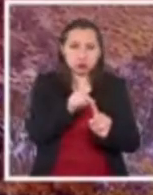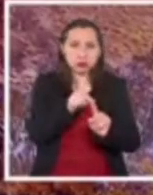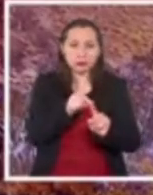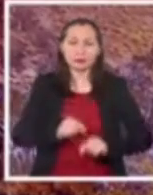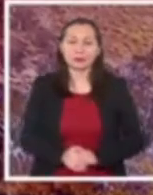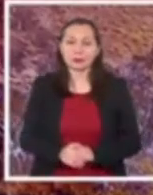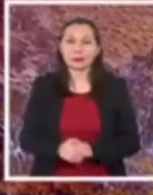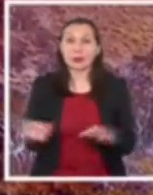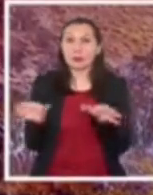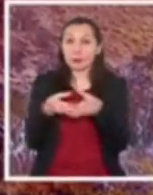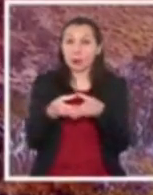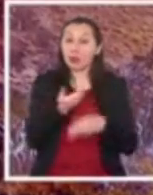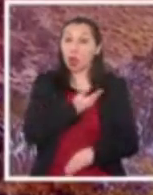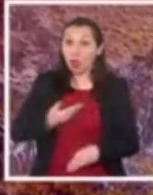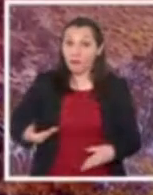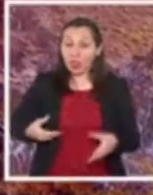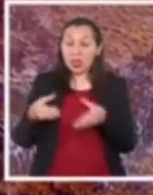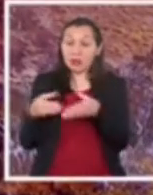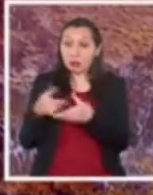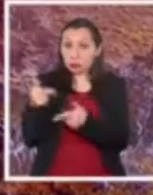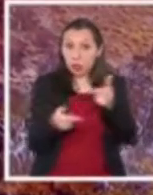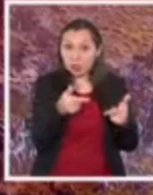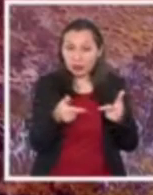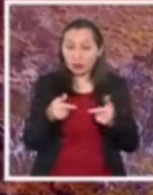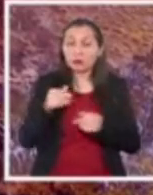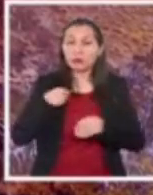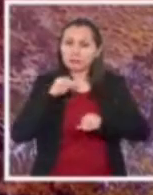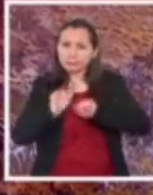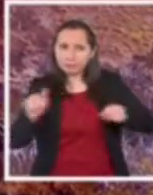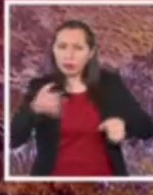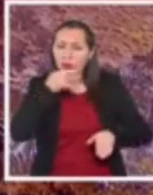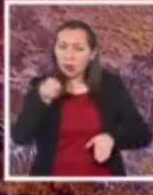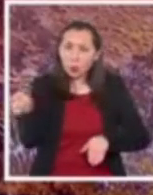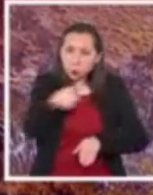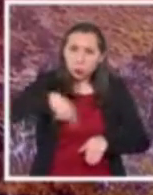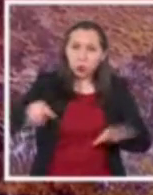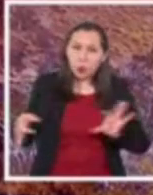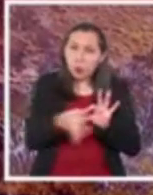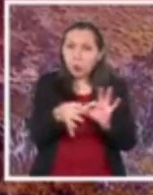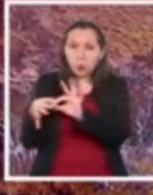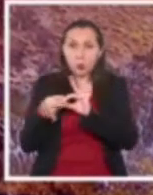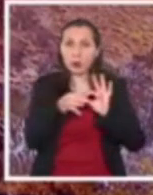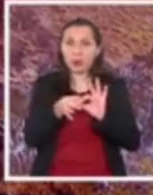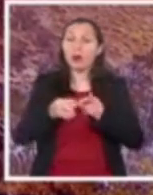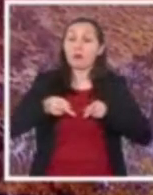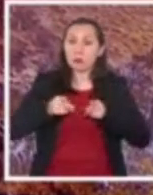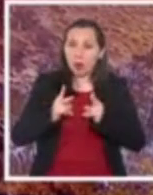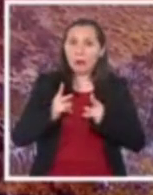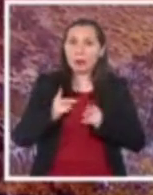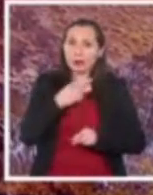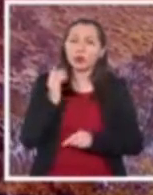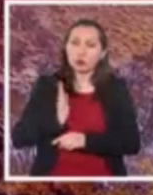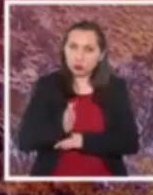y a los partidos de gobierno los llamo en estos momentos a la unidad que es la que nos permitirá